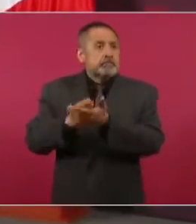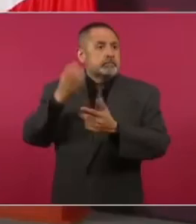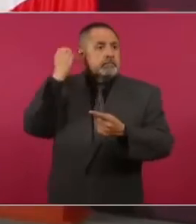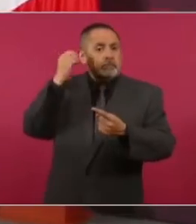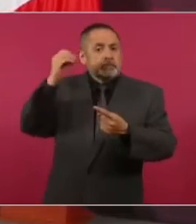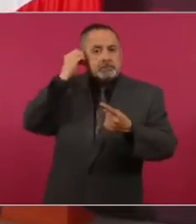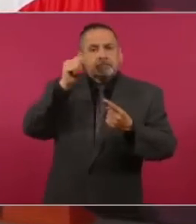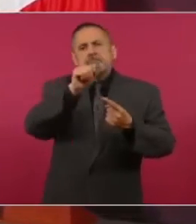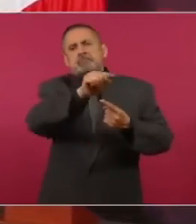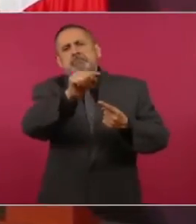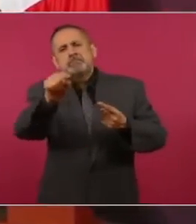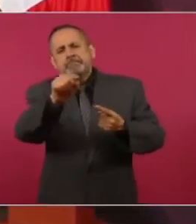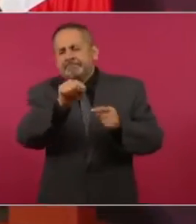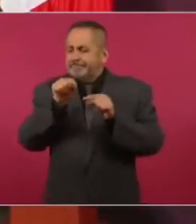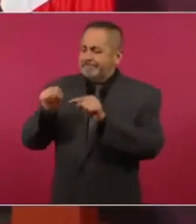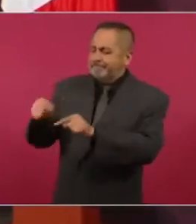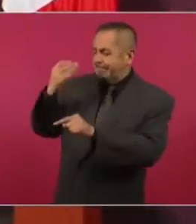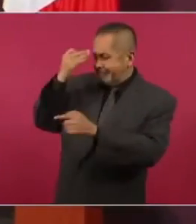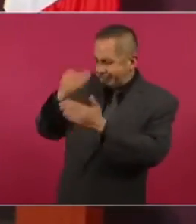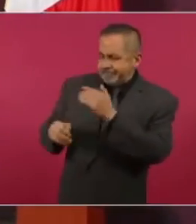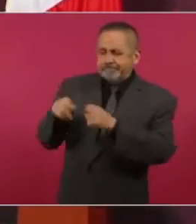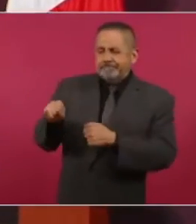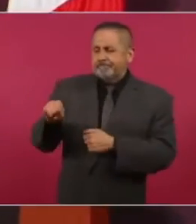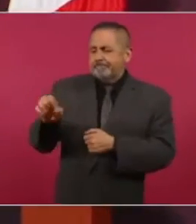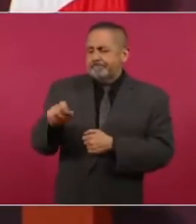otras regiones, ya fui a Tuxtepec,